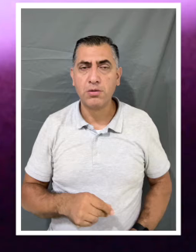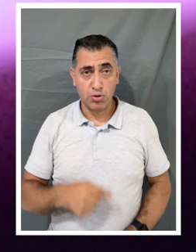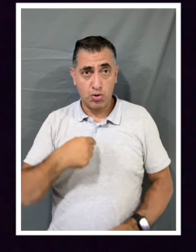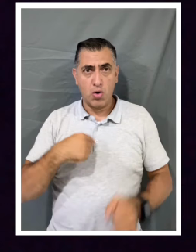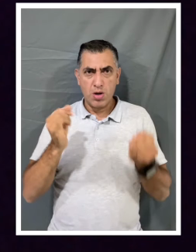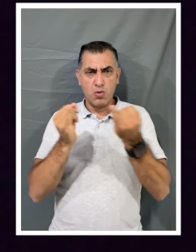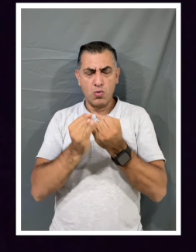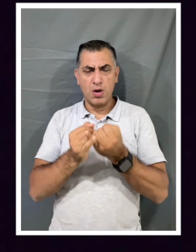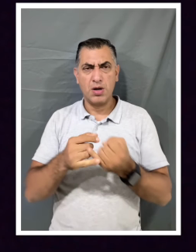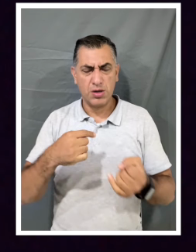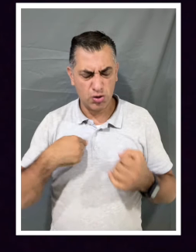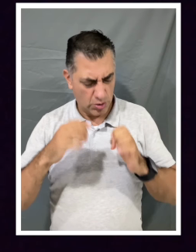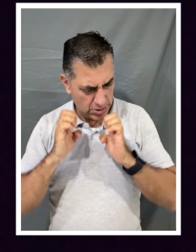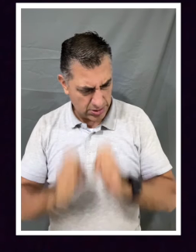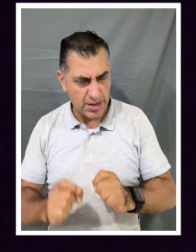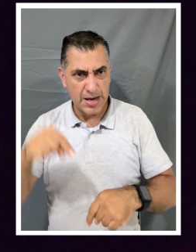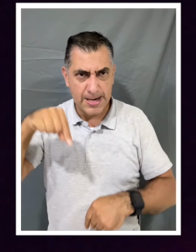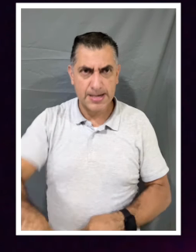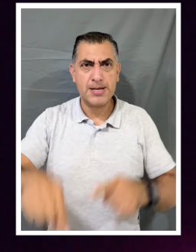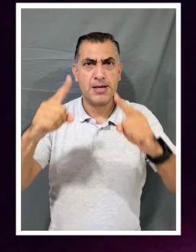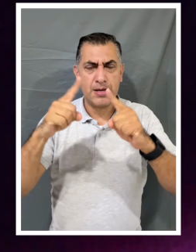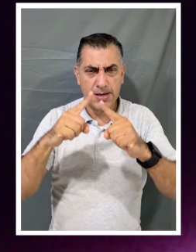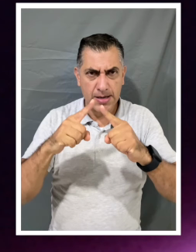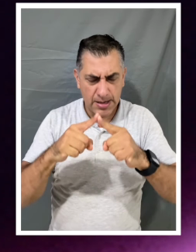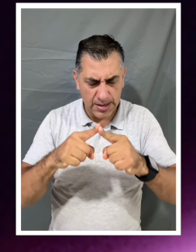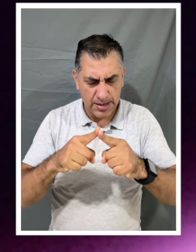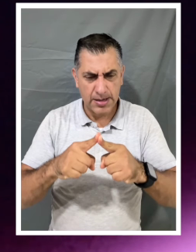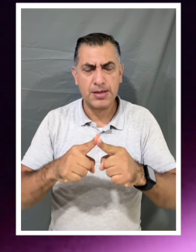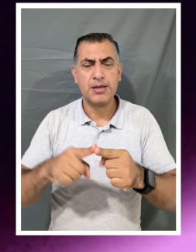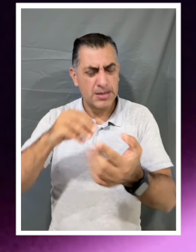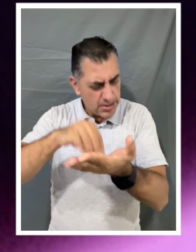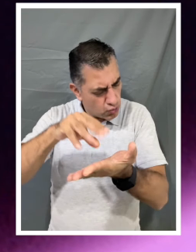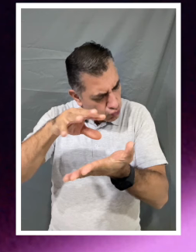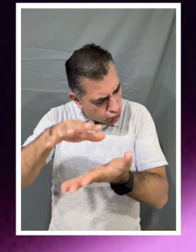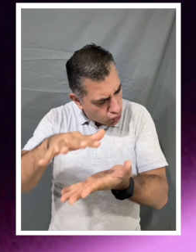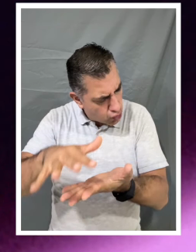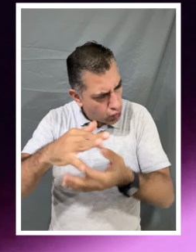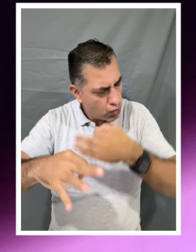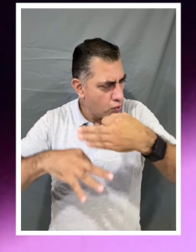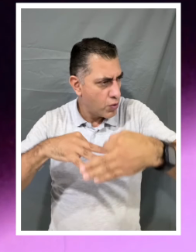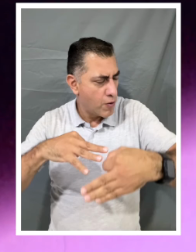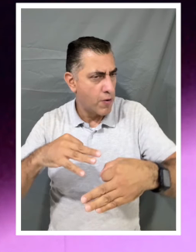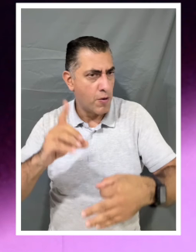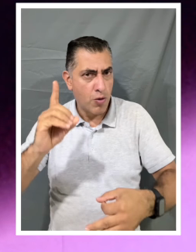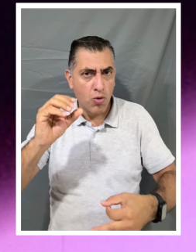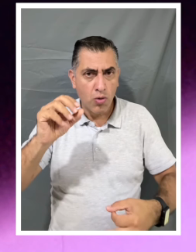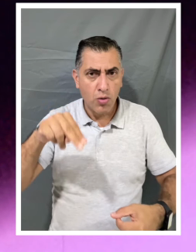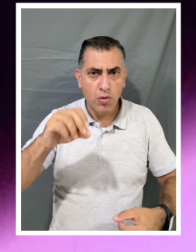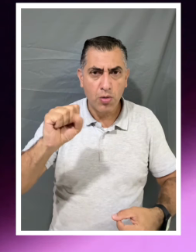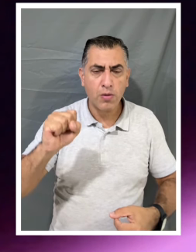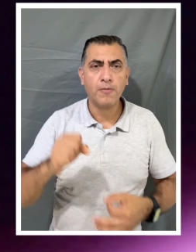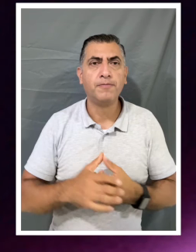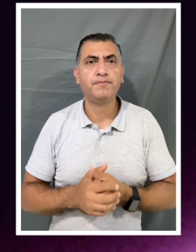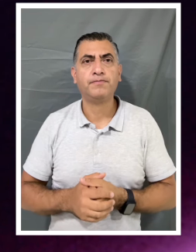a mí me pasó cuando yo decidí quedarme aquí en esta iglesia a sembrar mis dones mis talentos y y todo esto porque a veces pues me invitaban